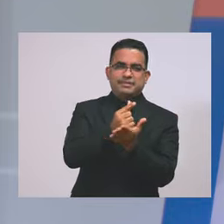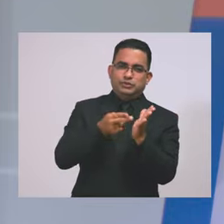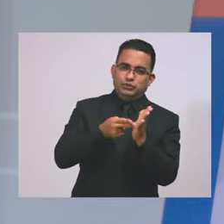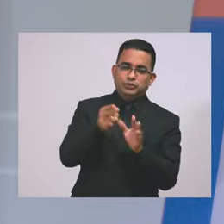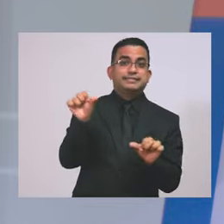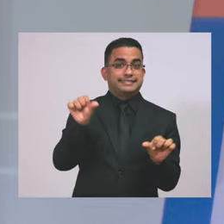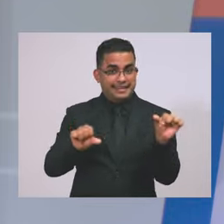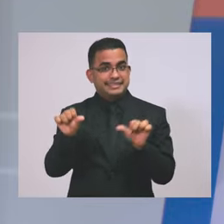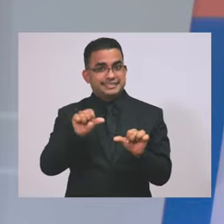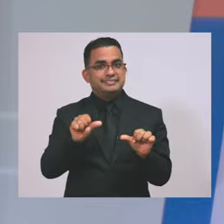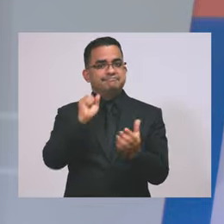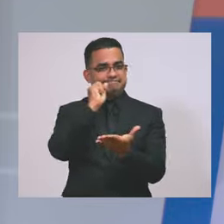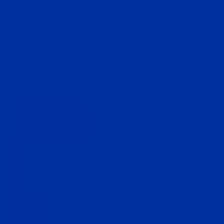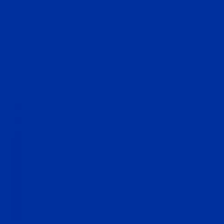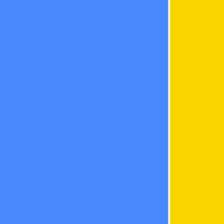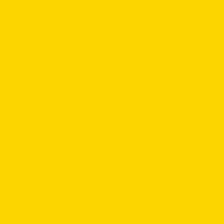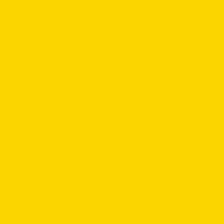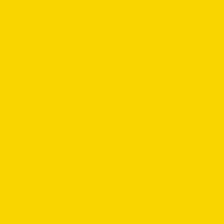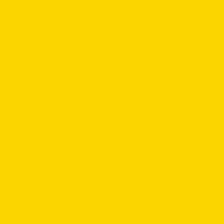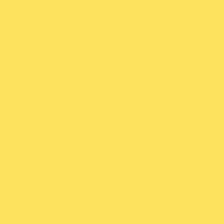verdad y la ciencia